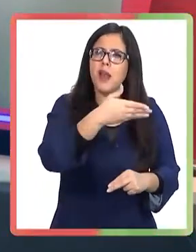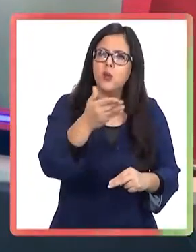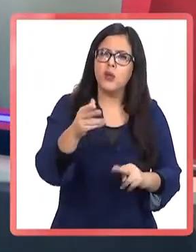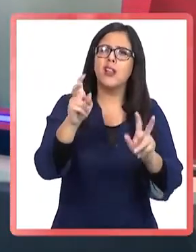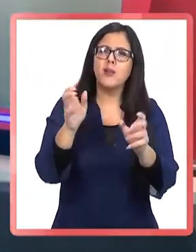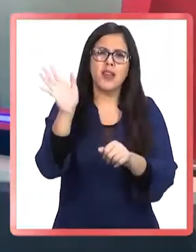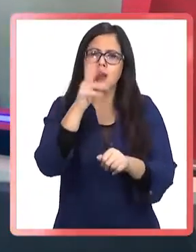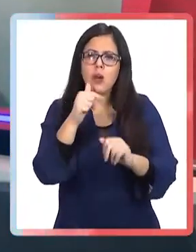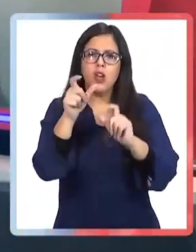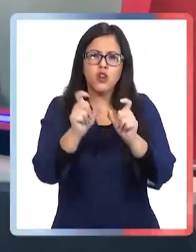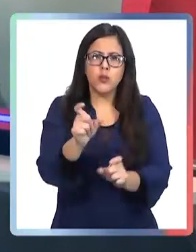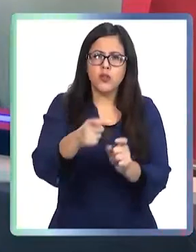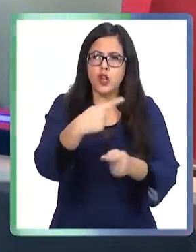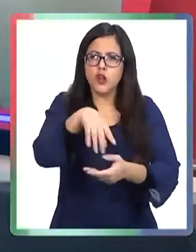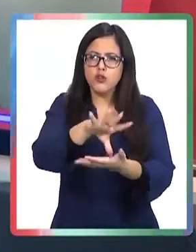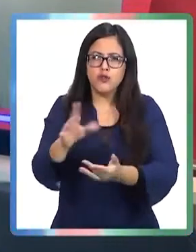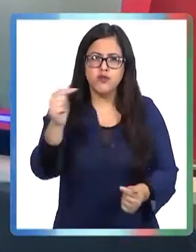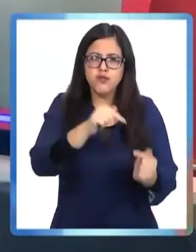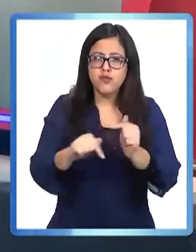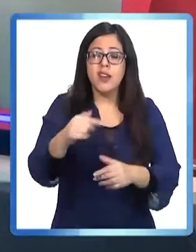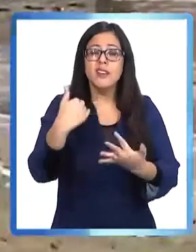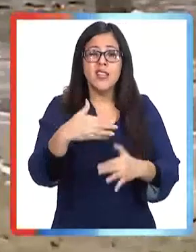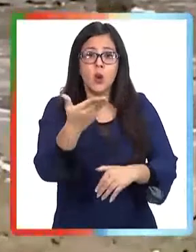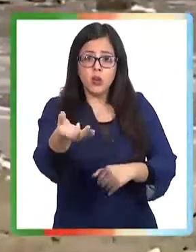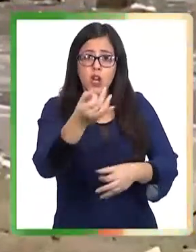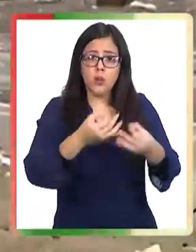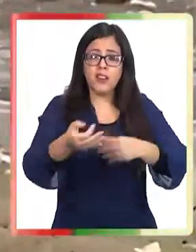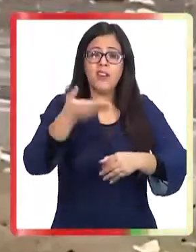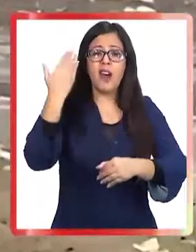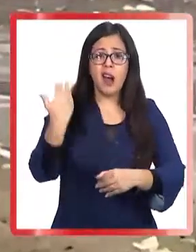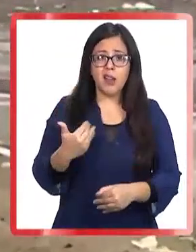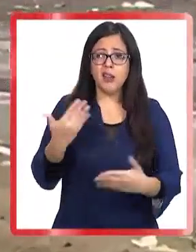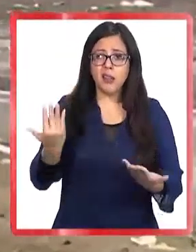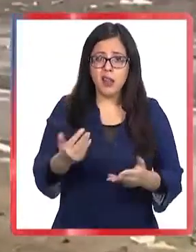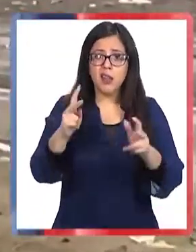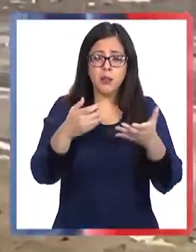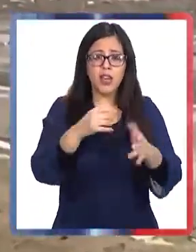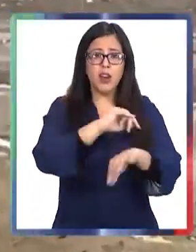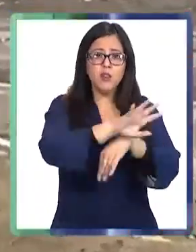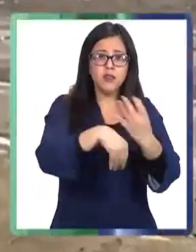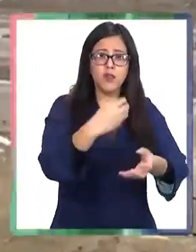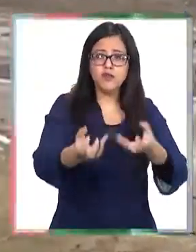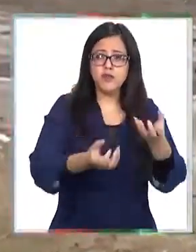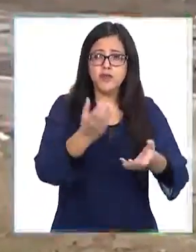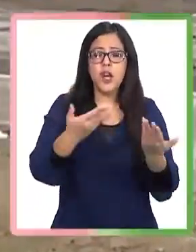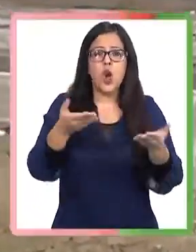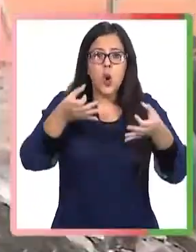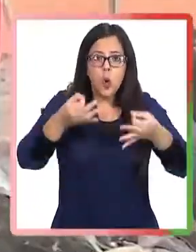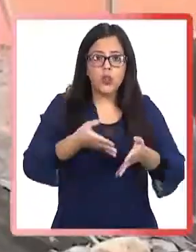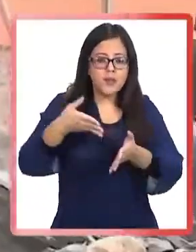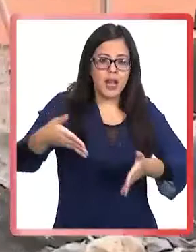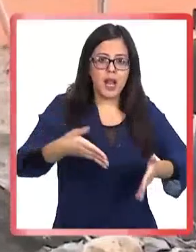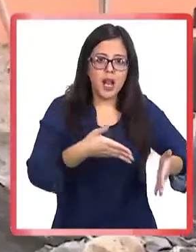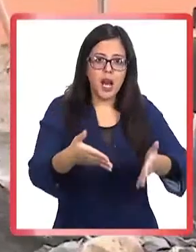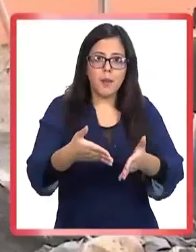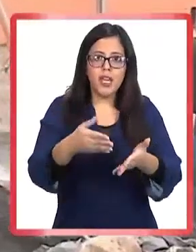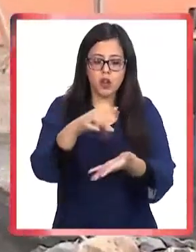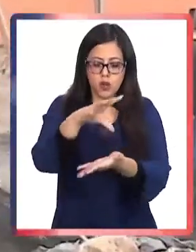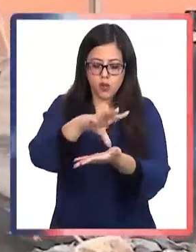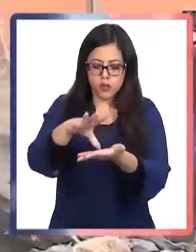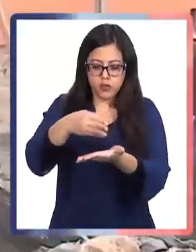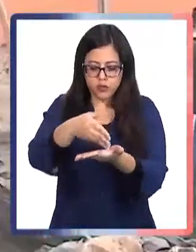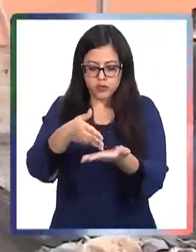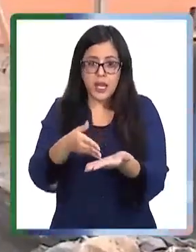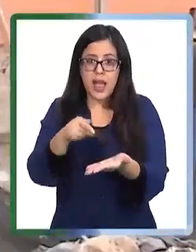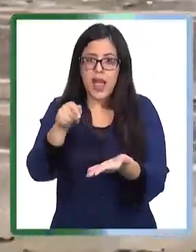migración desbordada. Usted comentaba al inicio de esta conversación, alcalde, acerca de las barricadas que se ponen en el camino. Ahí en la